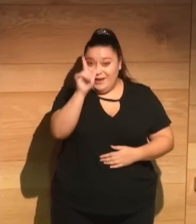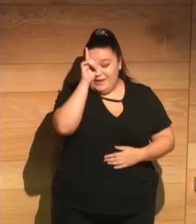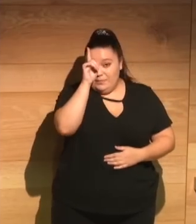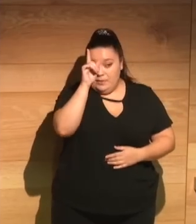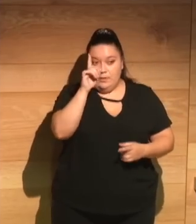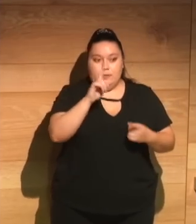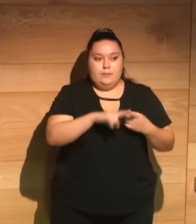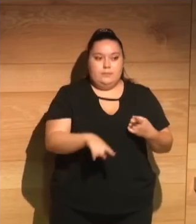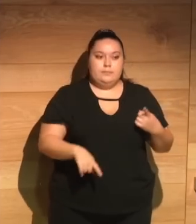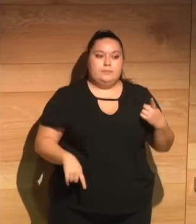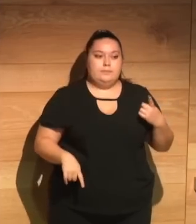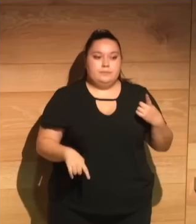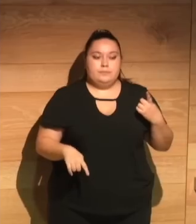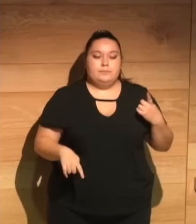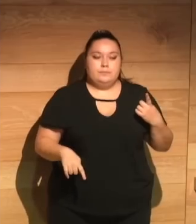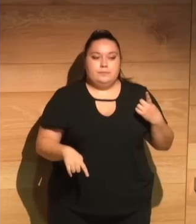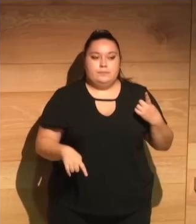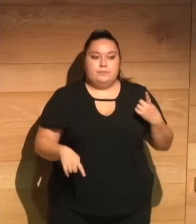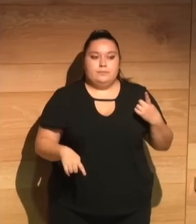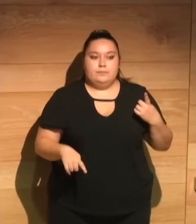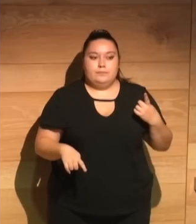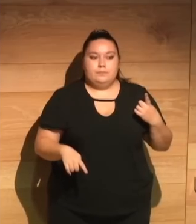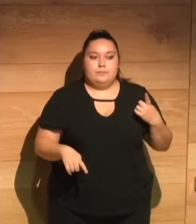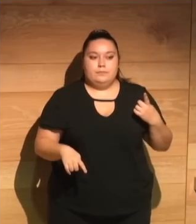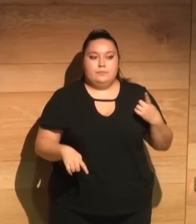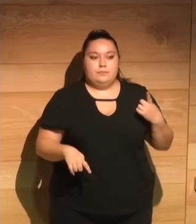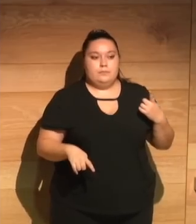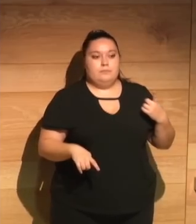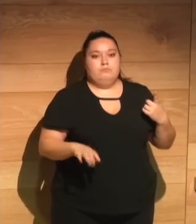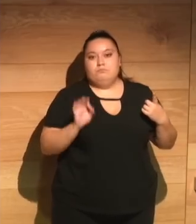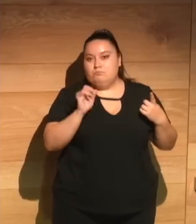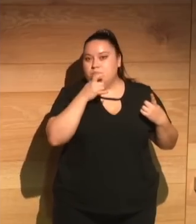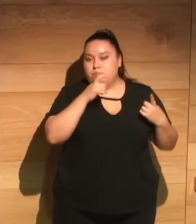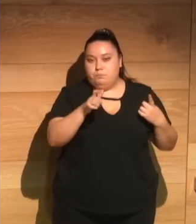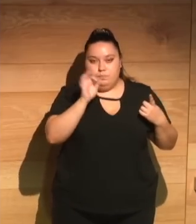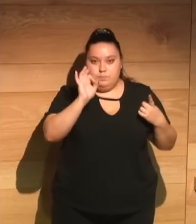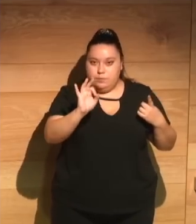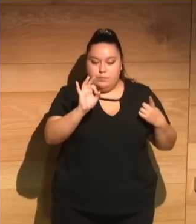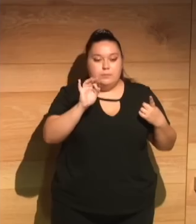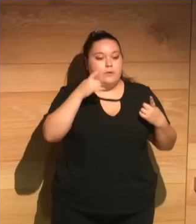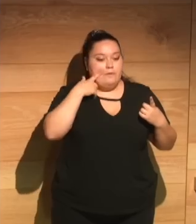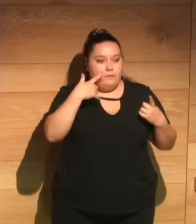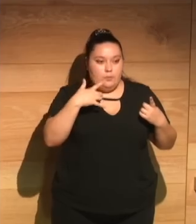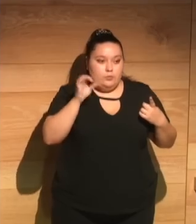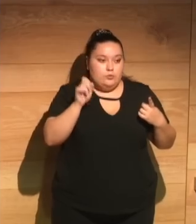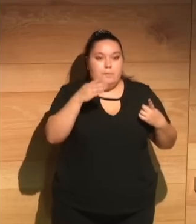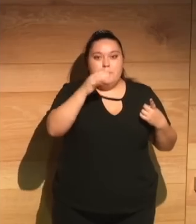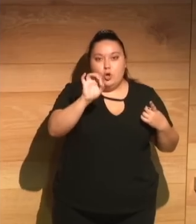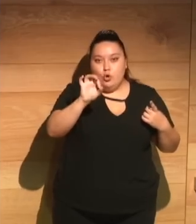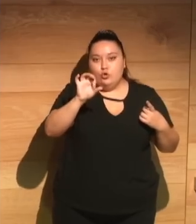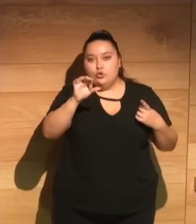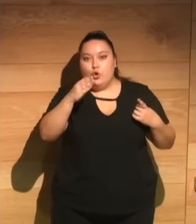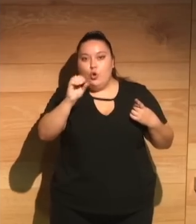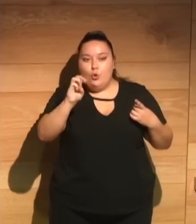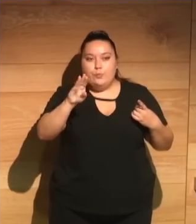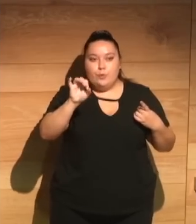muy reivindicado evidentemente por los alemanes, tenemos a Skladanowski. Además, Skladanowski, que hace lo que él llama el bioscopio, que